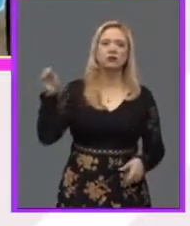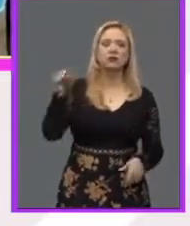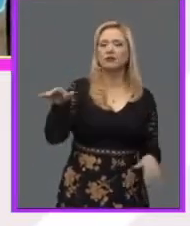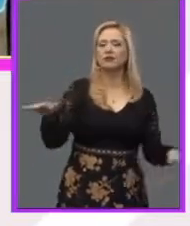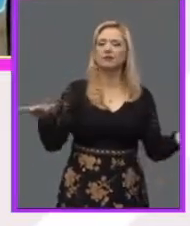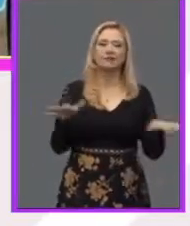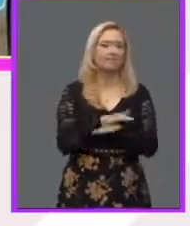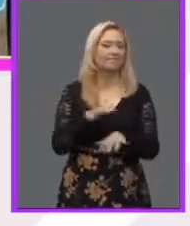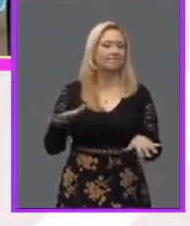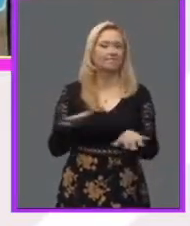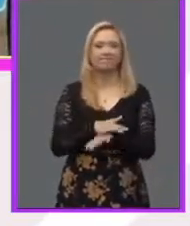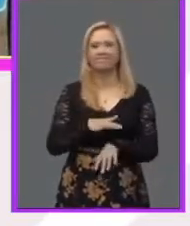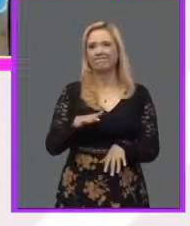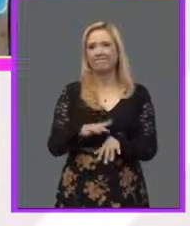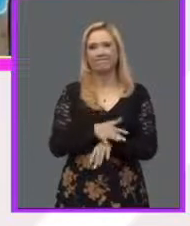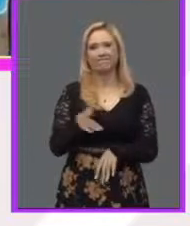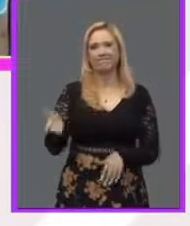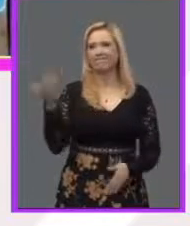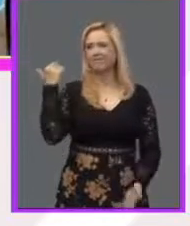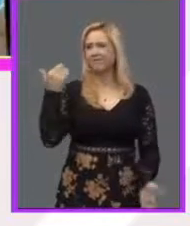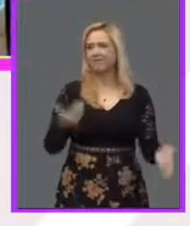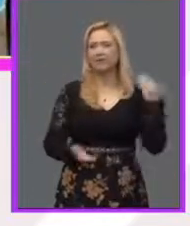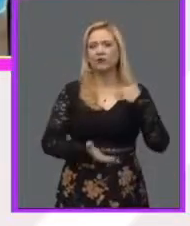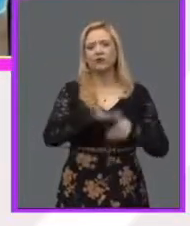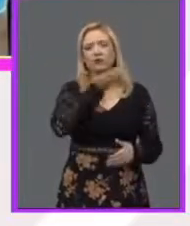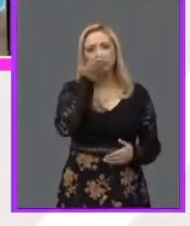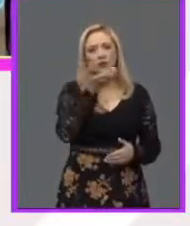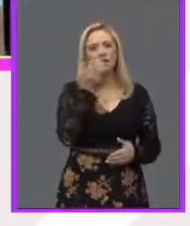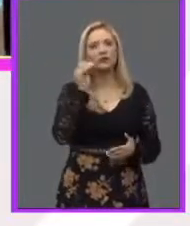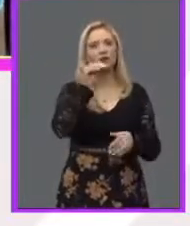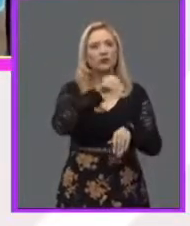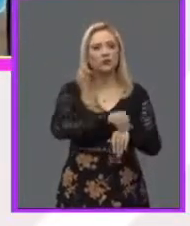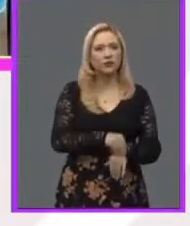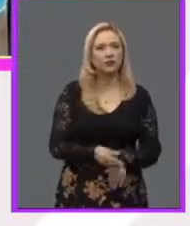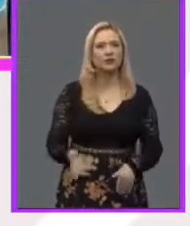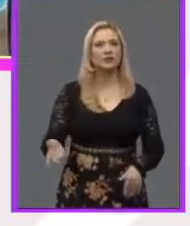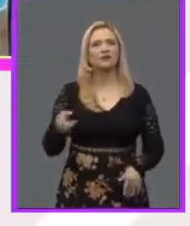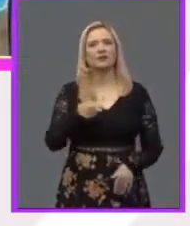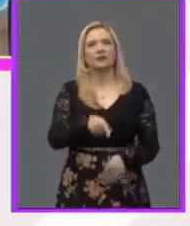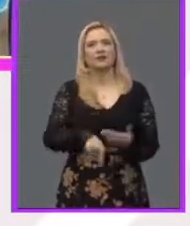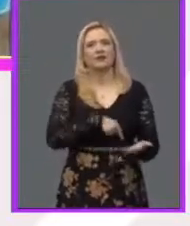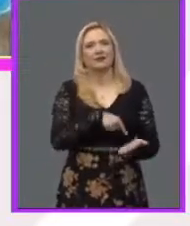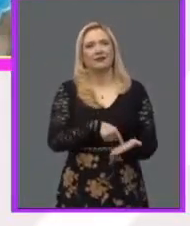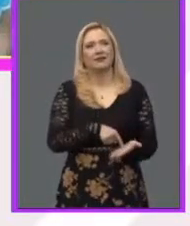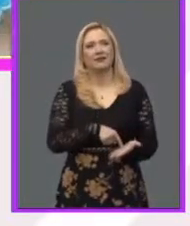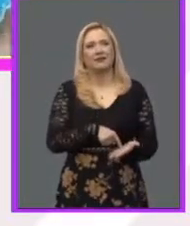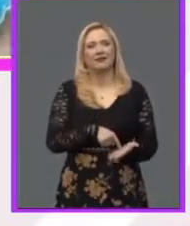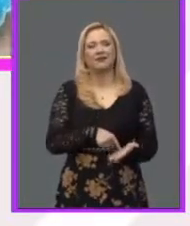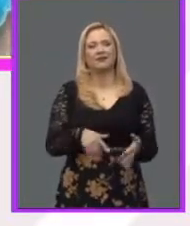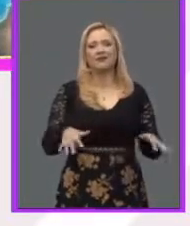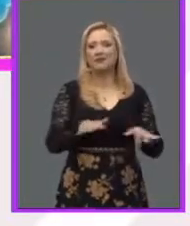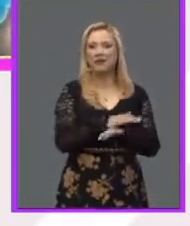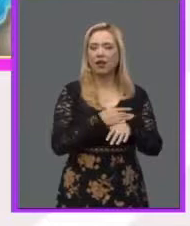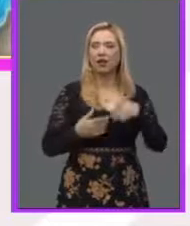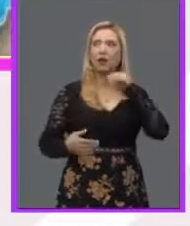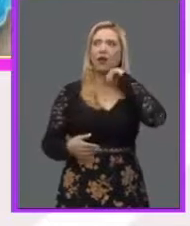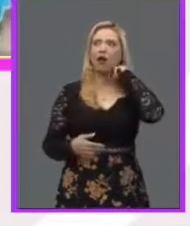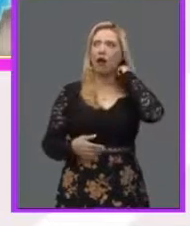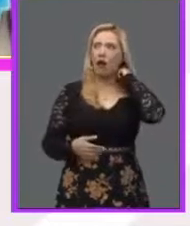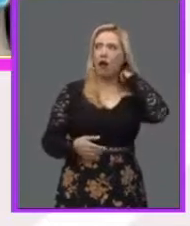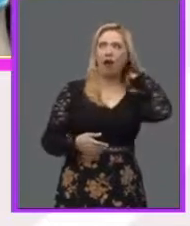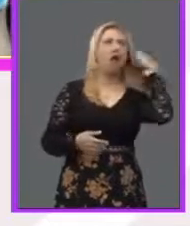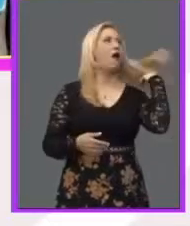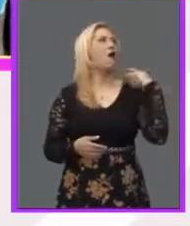las dinámicas de consumo, las dinámicas de uso de los espacios, y se empieza a transformar ese